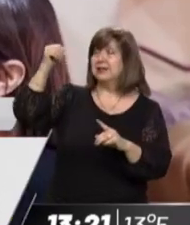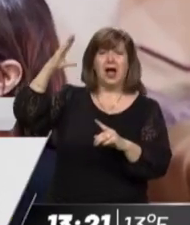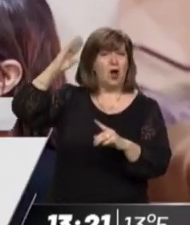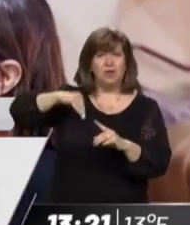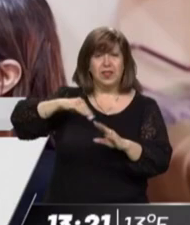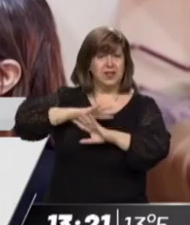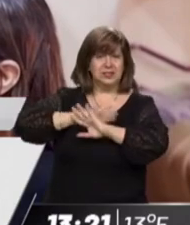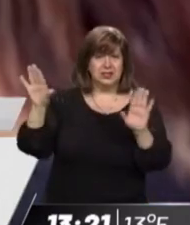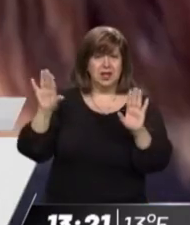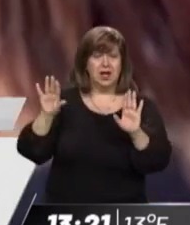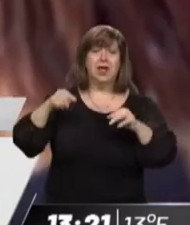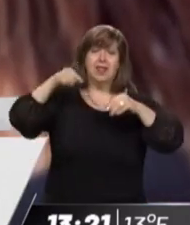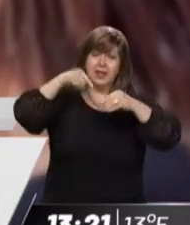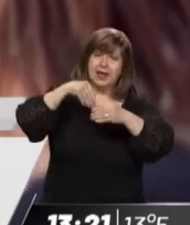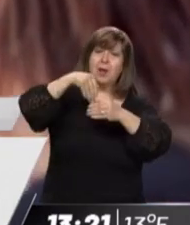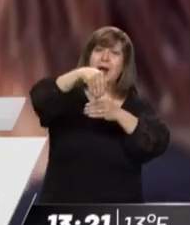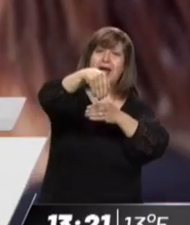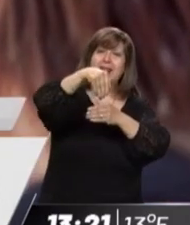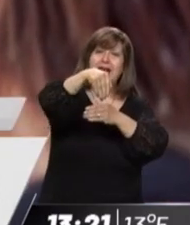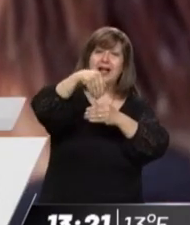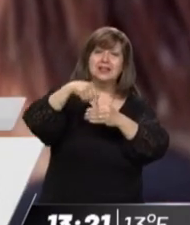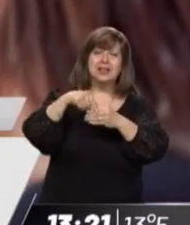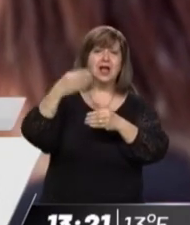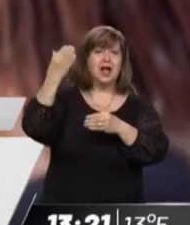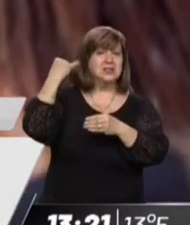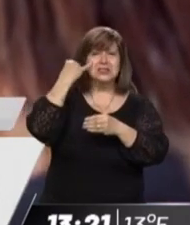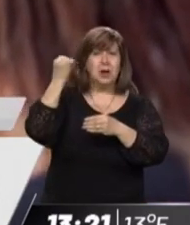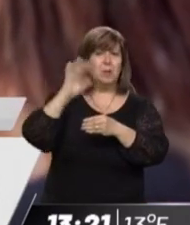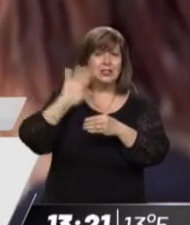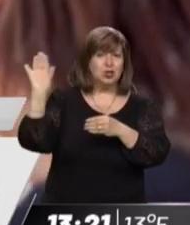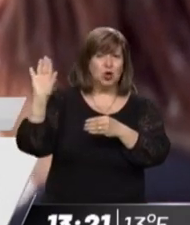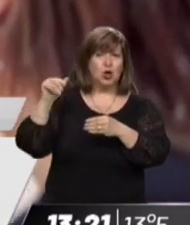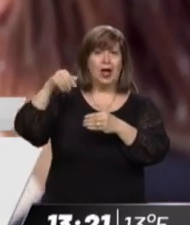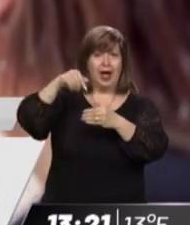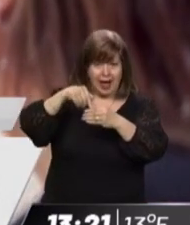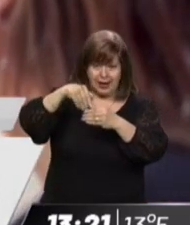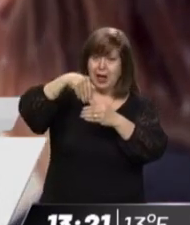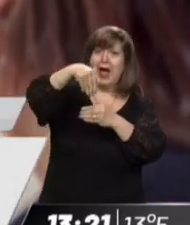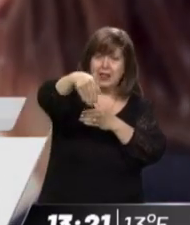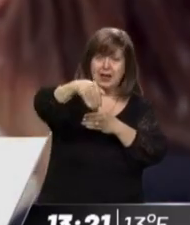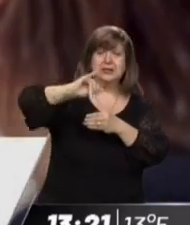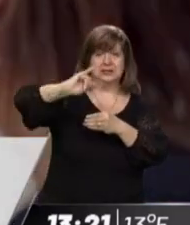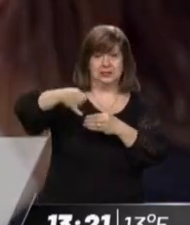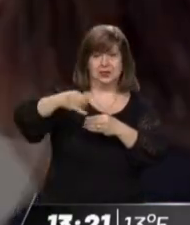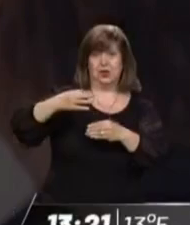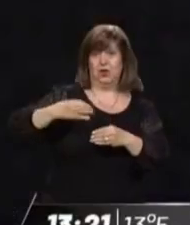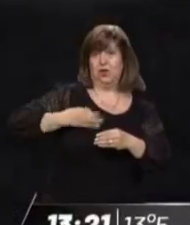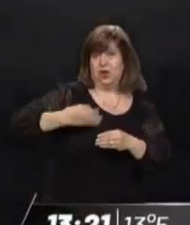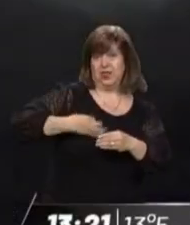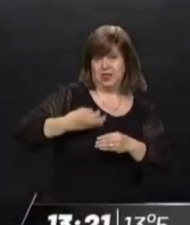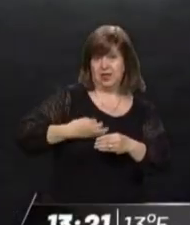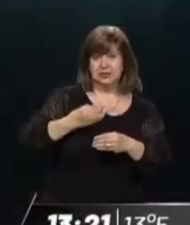Que no te permite mirar atrás. Que tenés que mirar para adelante.